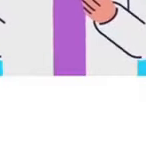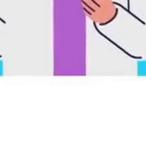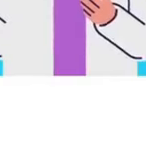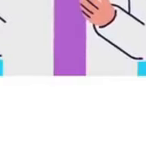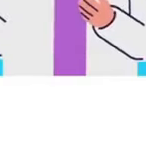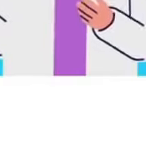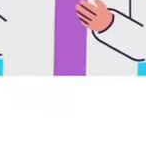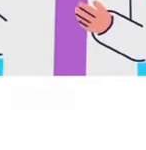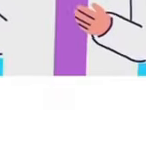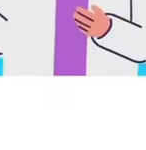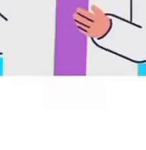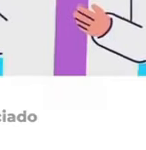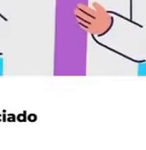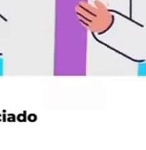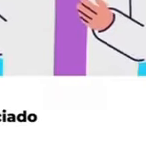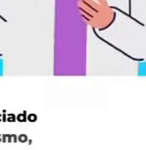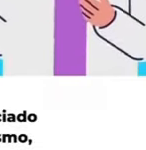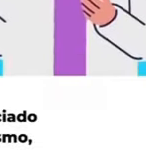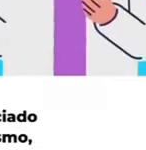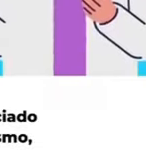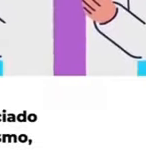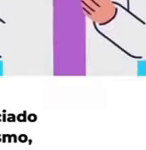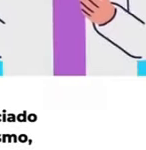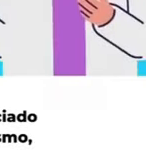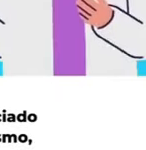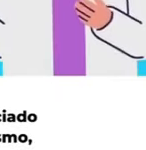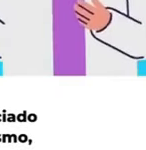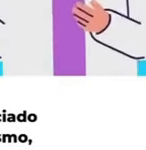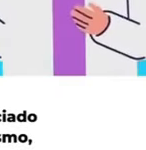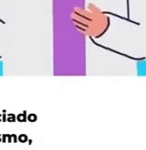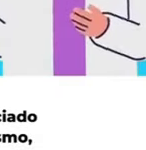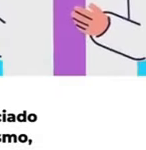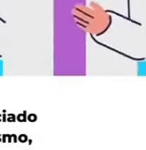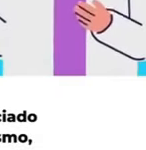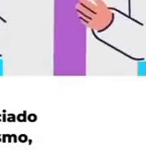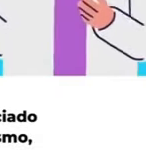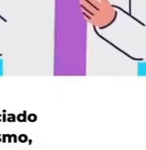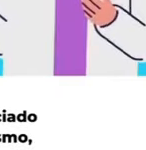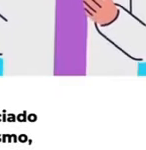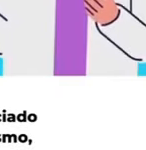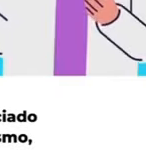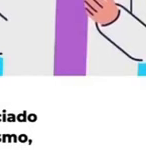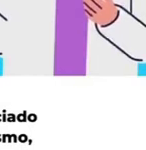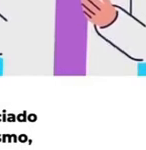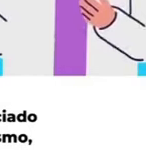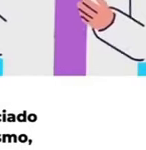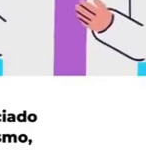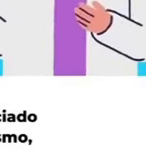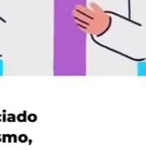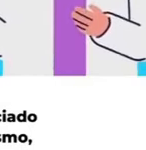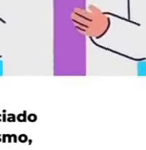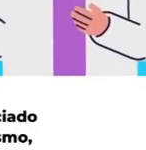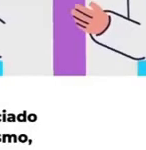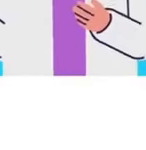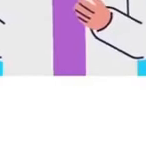del sistema de salud a uno que a partir de este año será beneficiado con el doble de talento, calidad y humanismo de